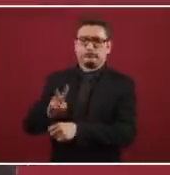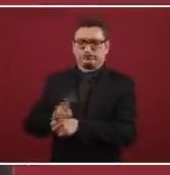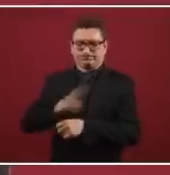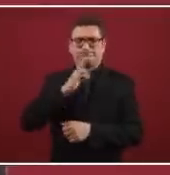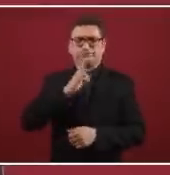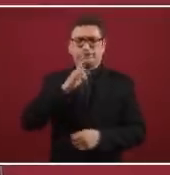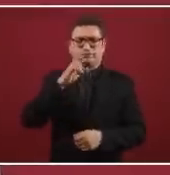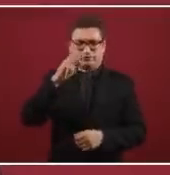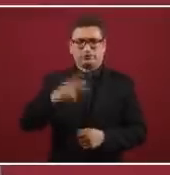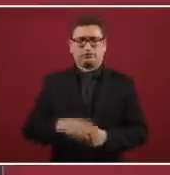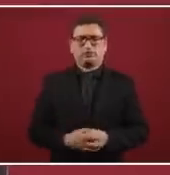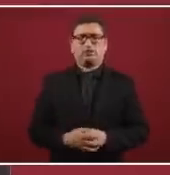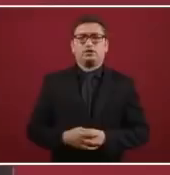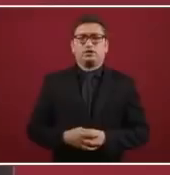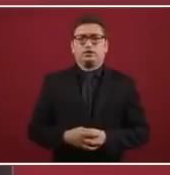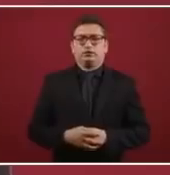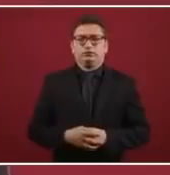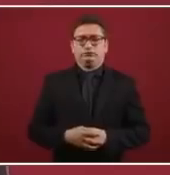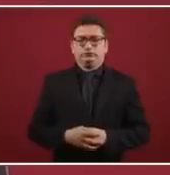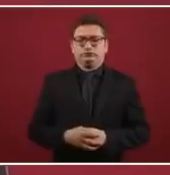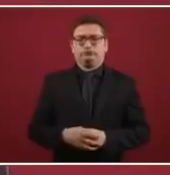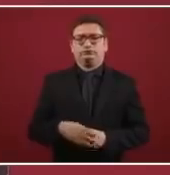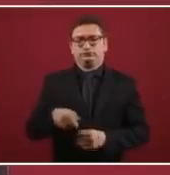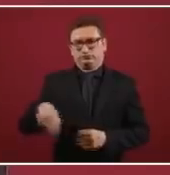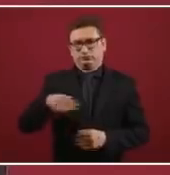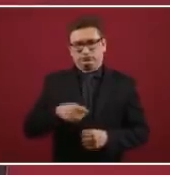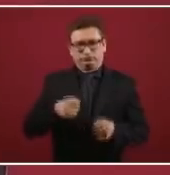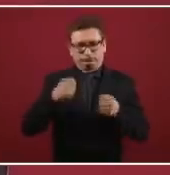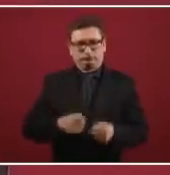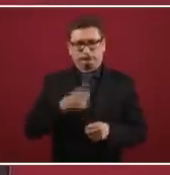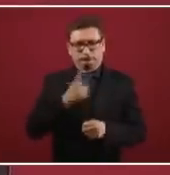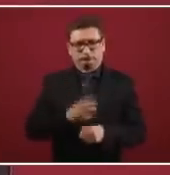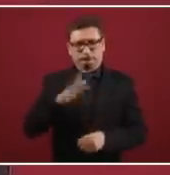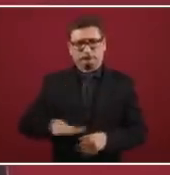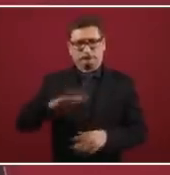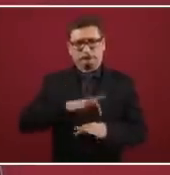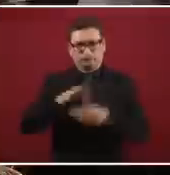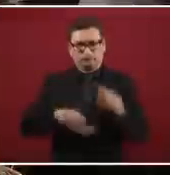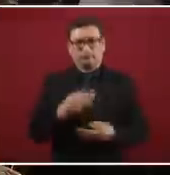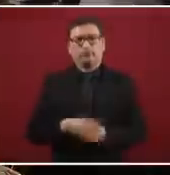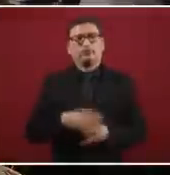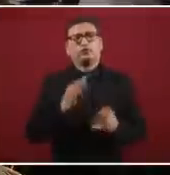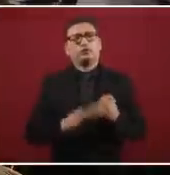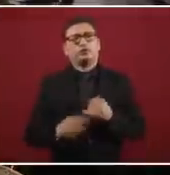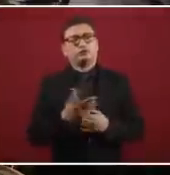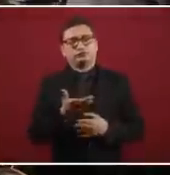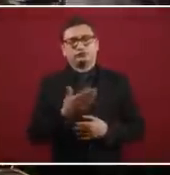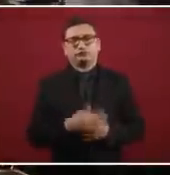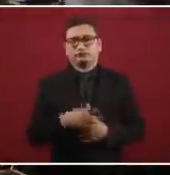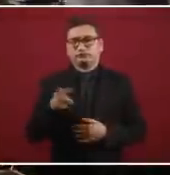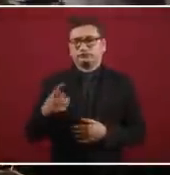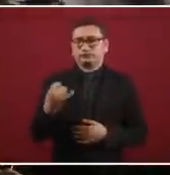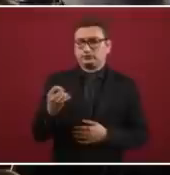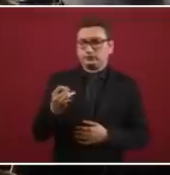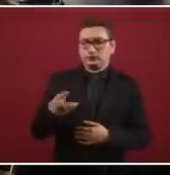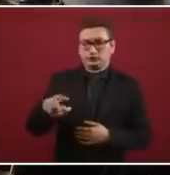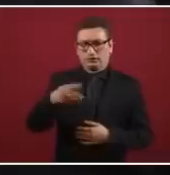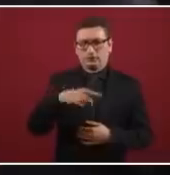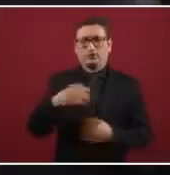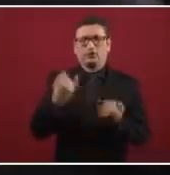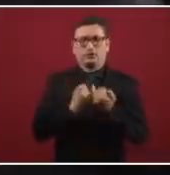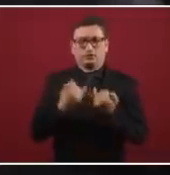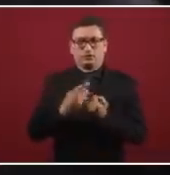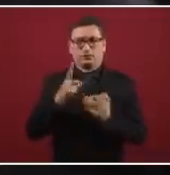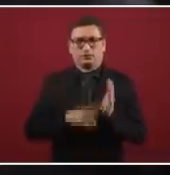policías y que se garantice la seguridad pública. Nada más, ya por último, en Tijuana ya se rebasaron también